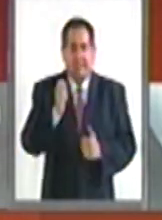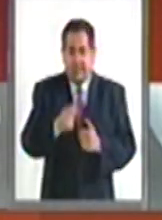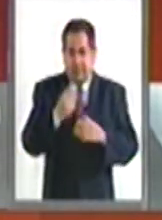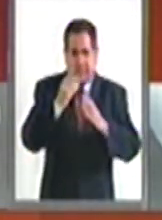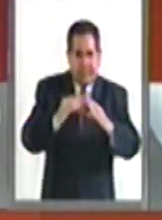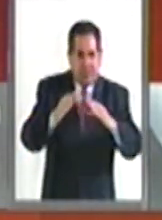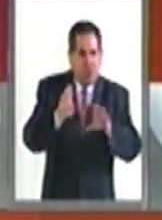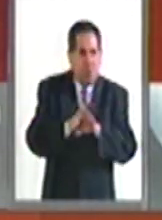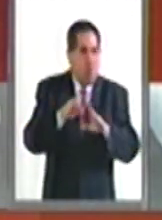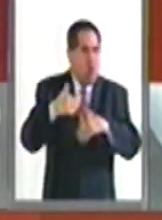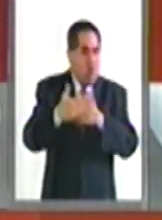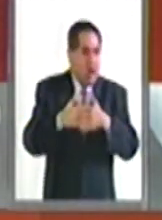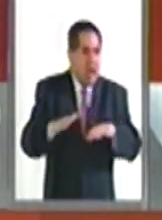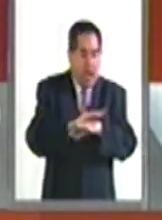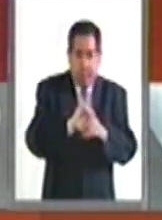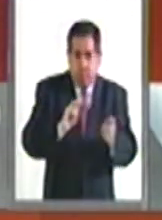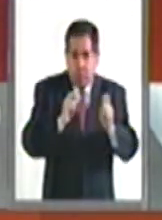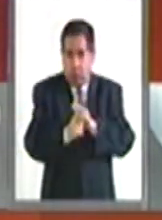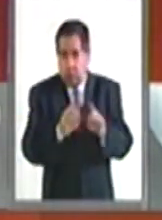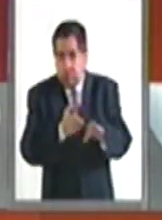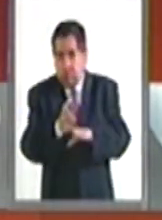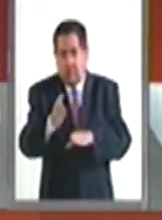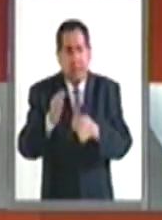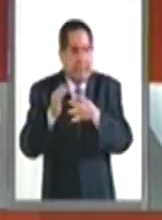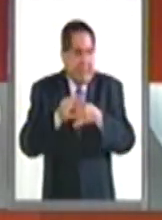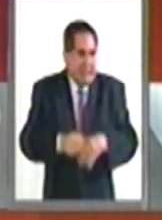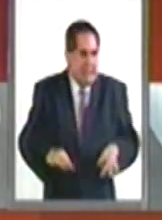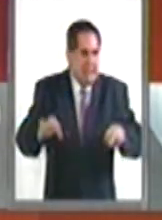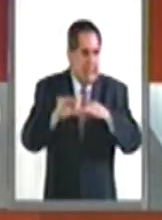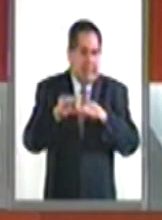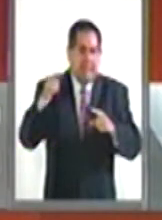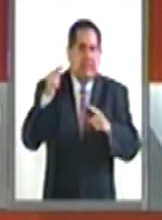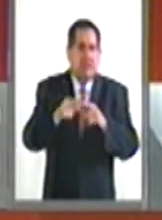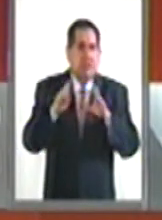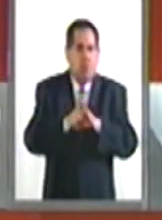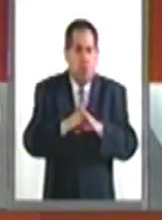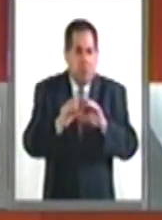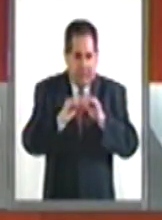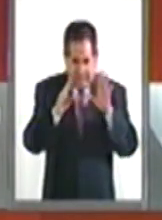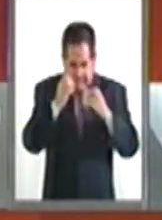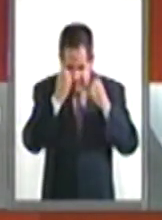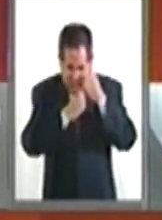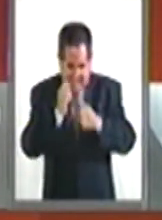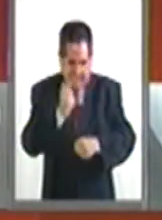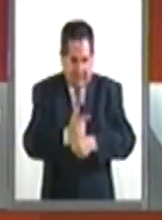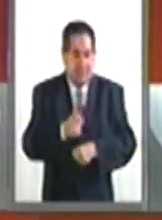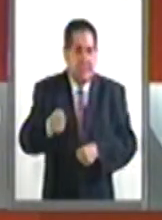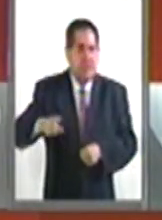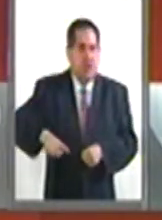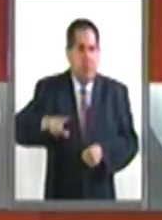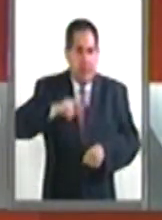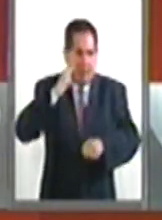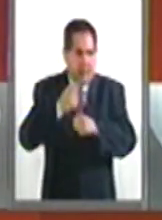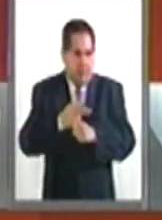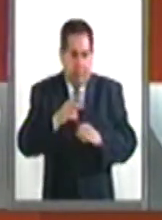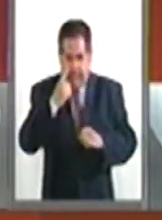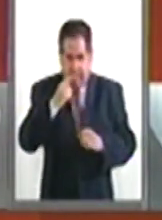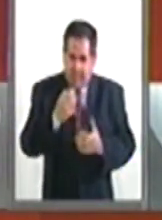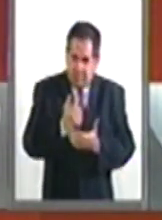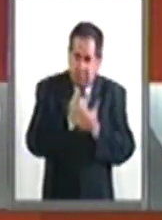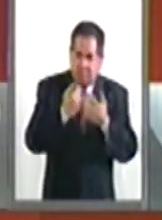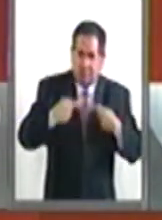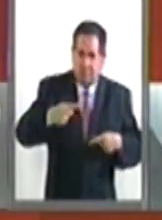enseñe la ruta del cambio de los paradigmas y devele con precisión clínica el estado que guarda la especie